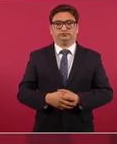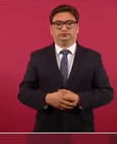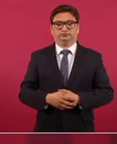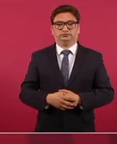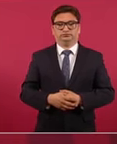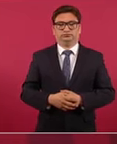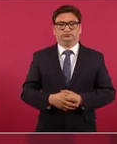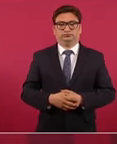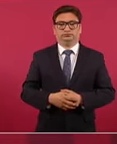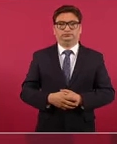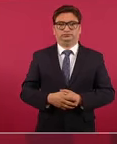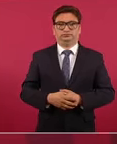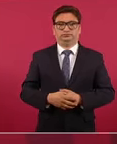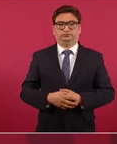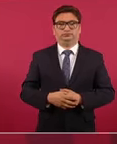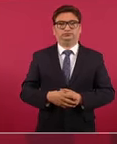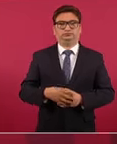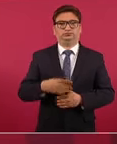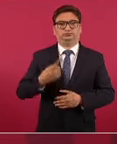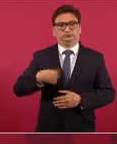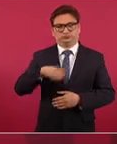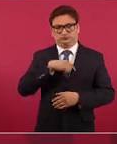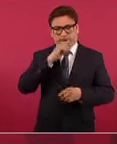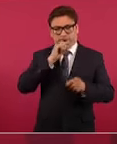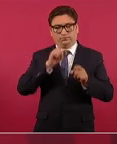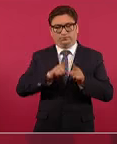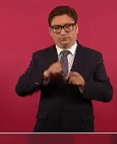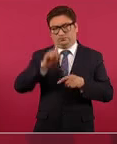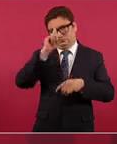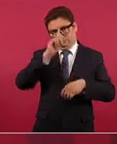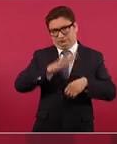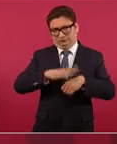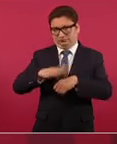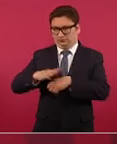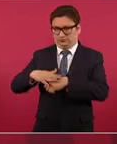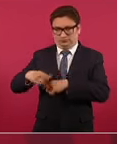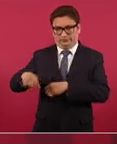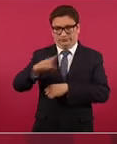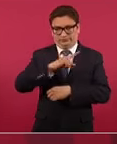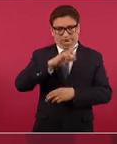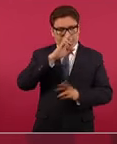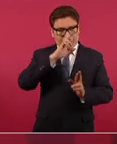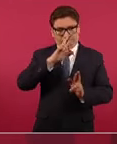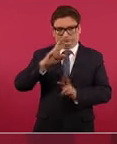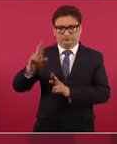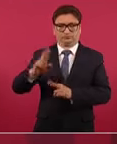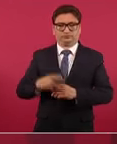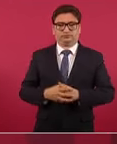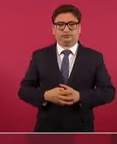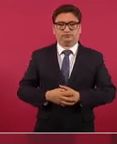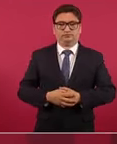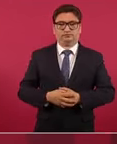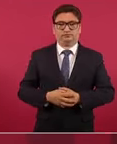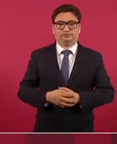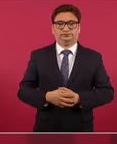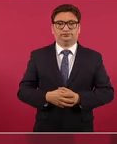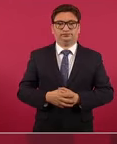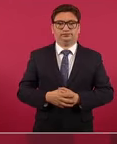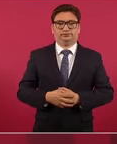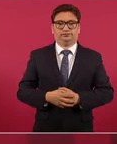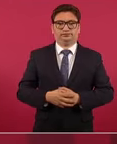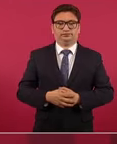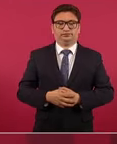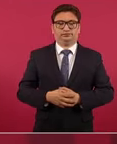ahora esto es una recomendación fraterna respetuosa que no quiere que